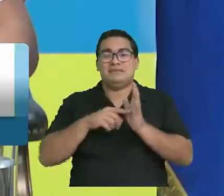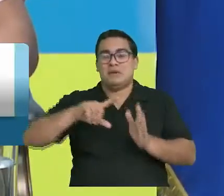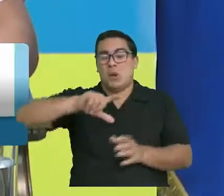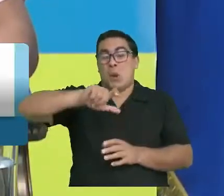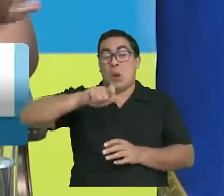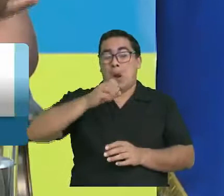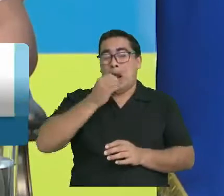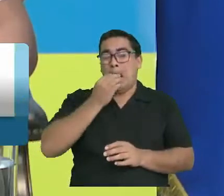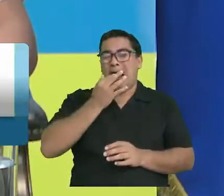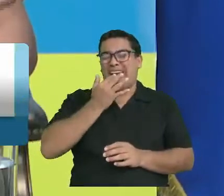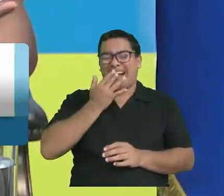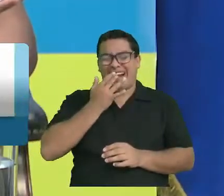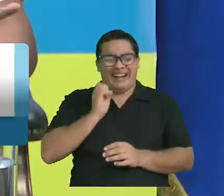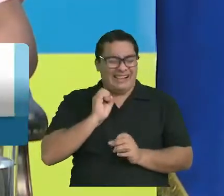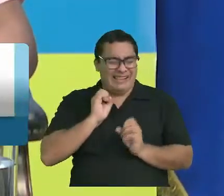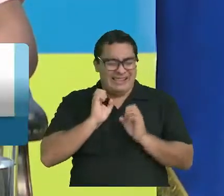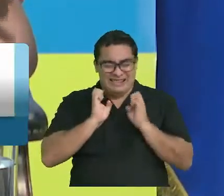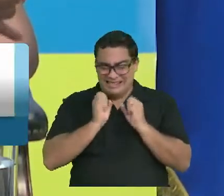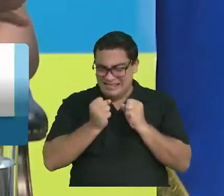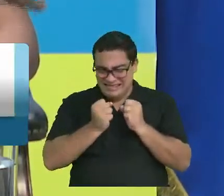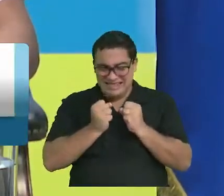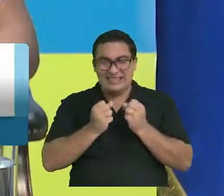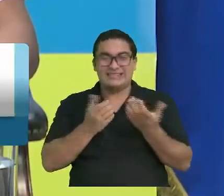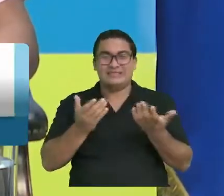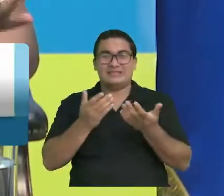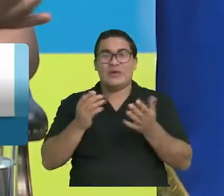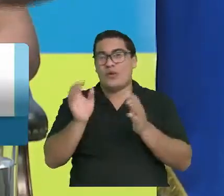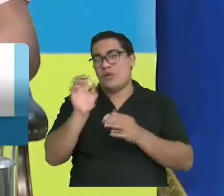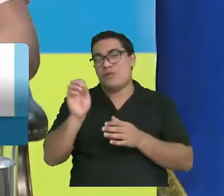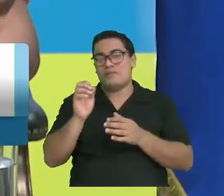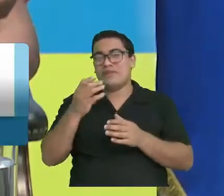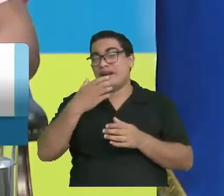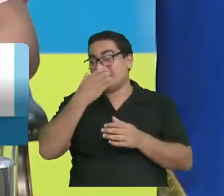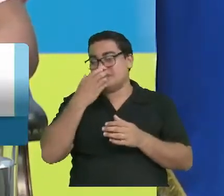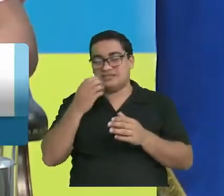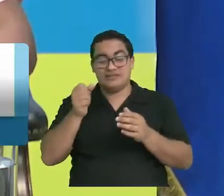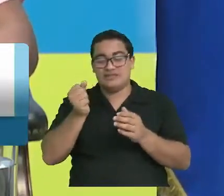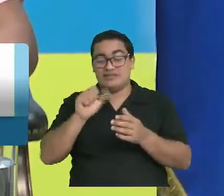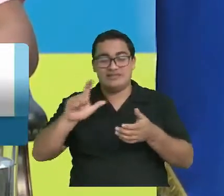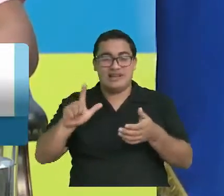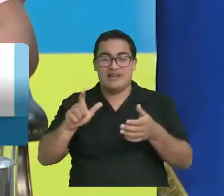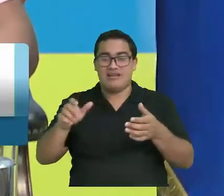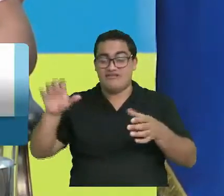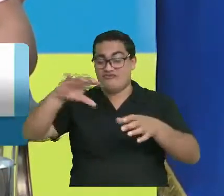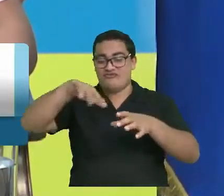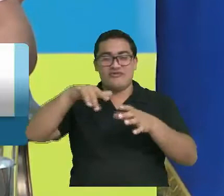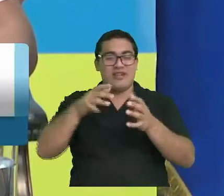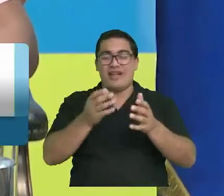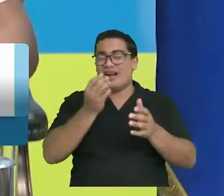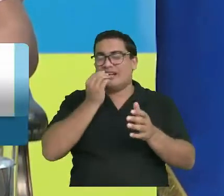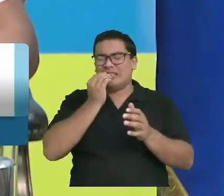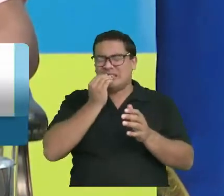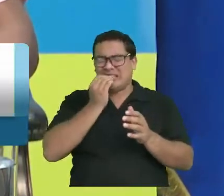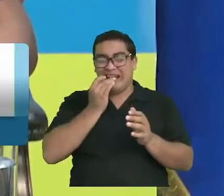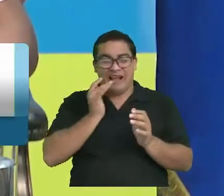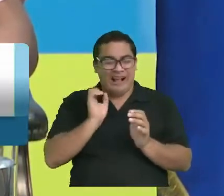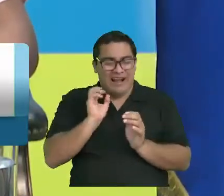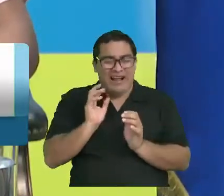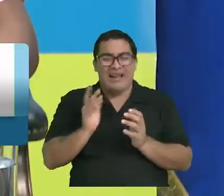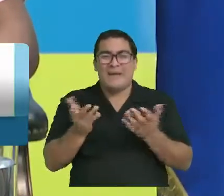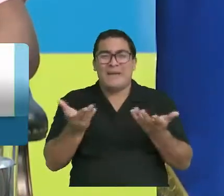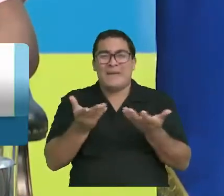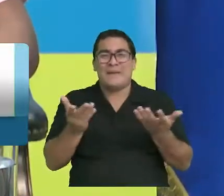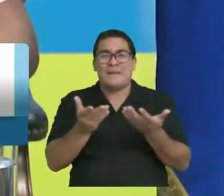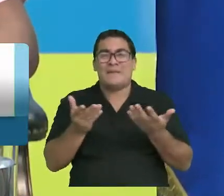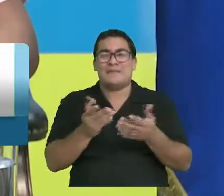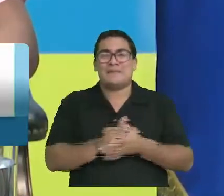ejemplo, mango con sal y con vinagre, coyolito, jocote, te produce una sensación inconsciente de que